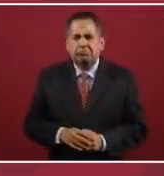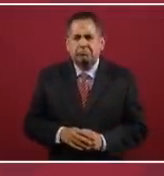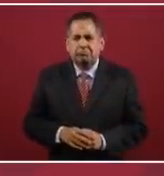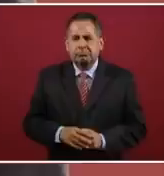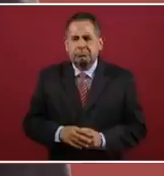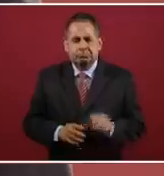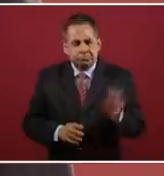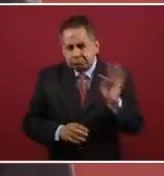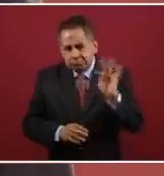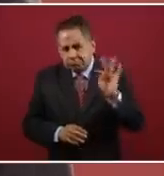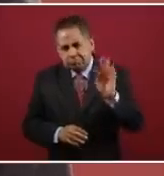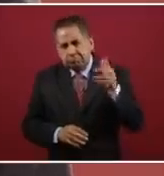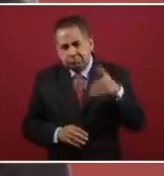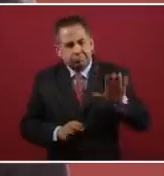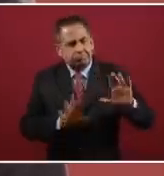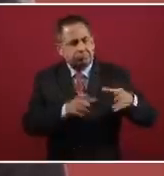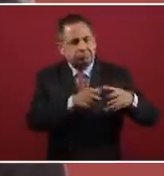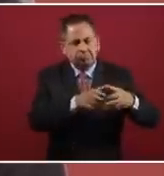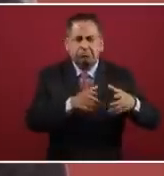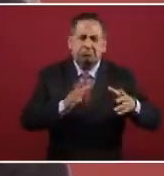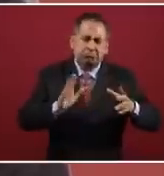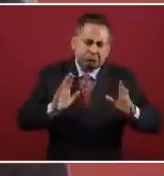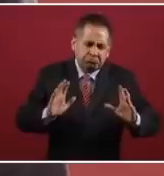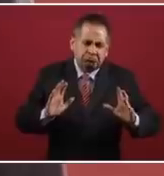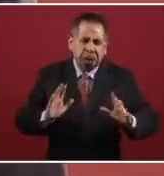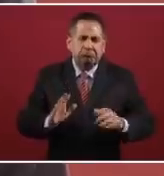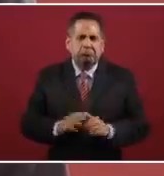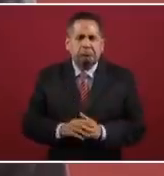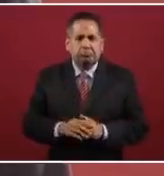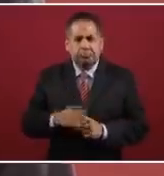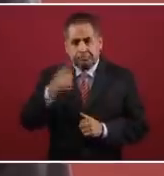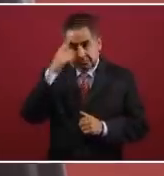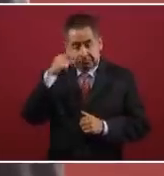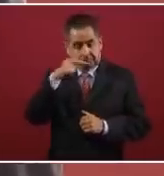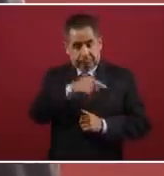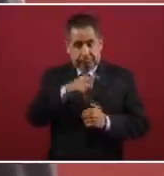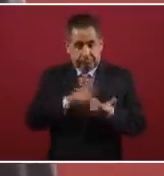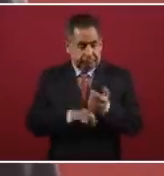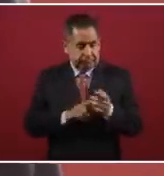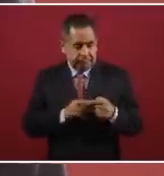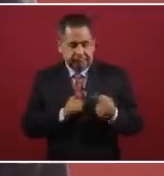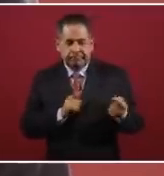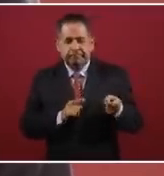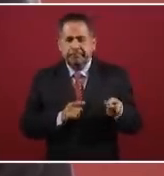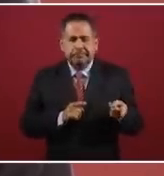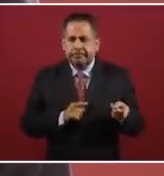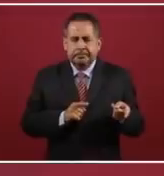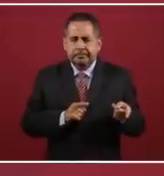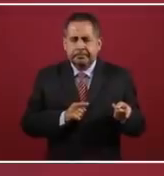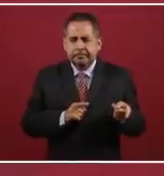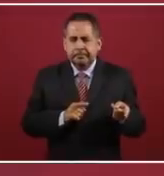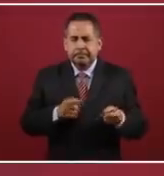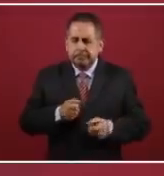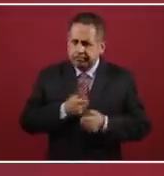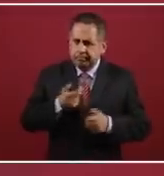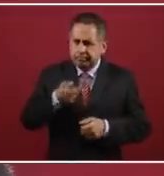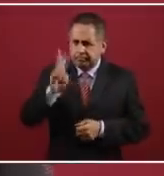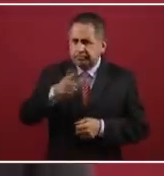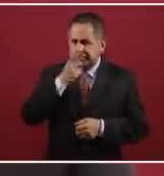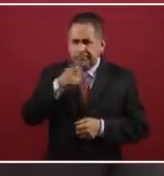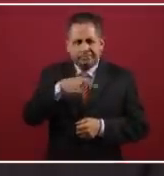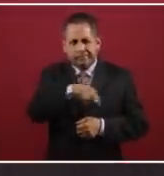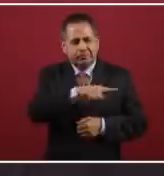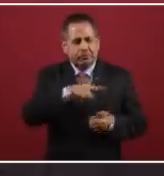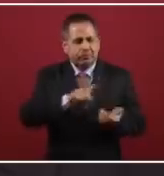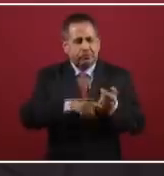en el caso de que se trate. Para empezar, ya he expresado de que eso no tiene